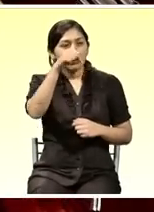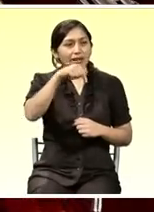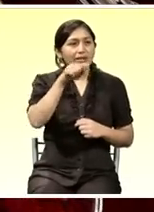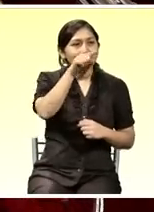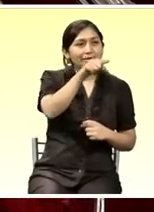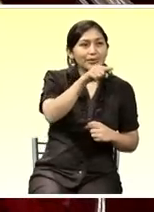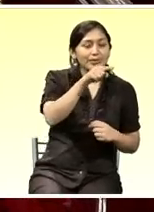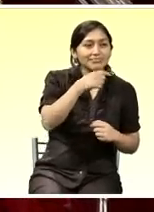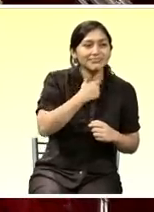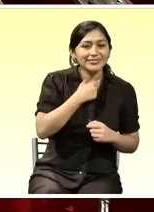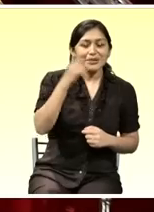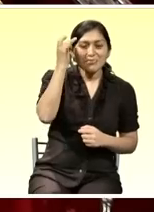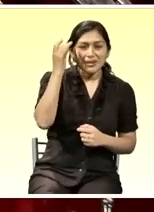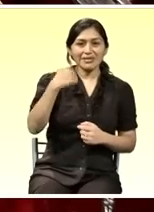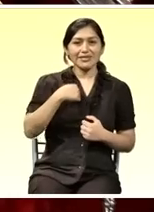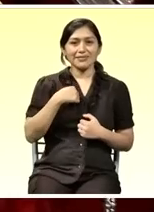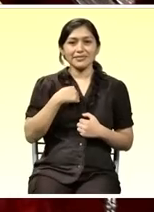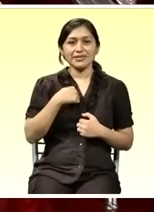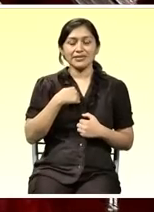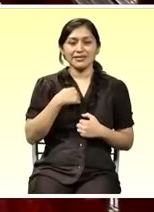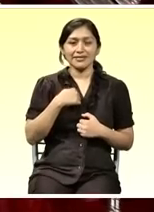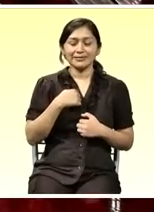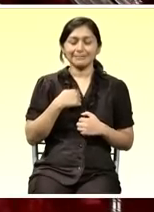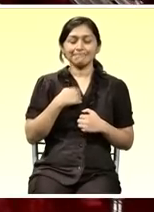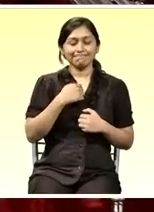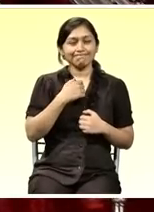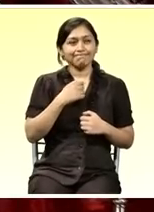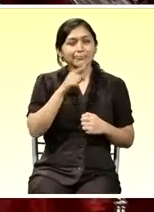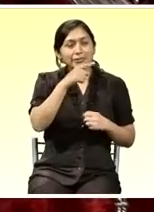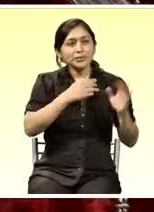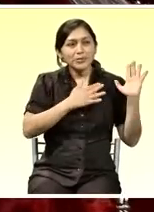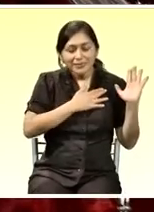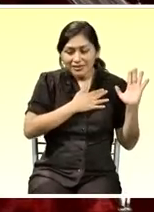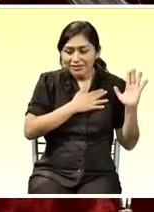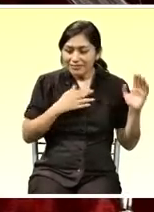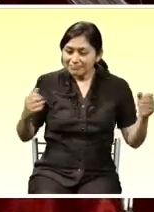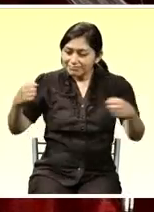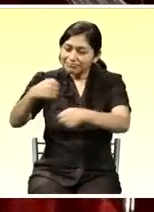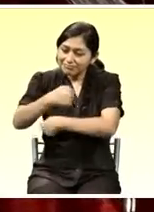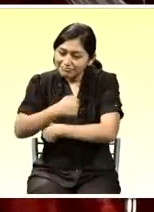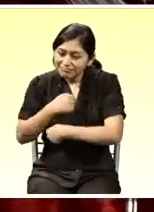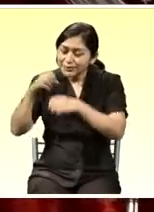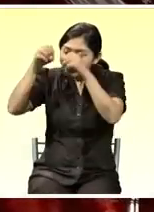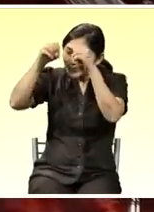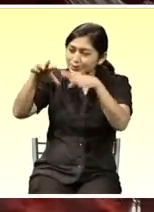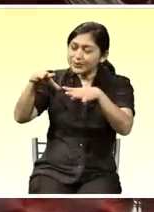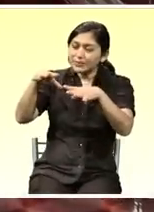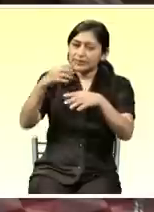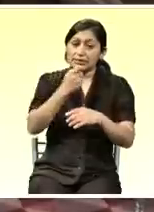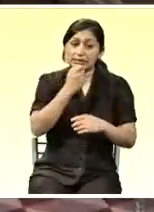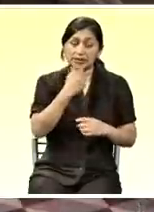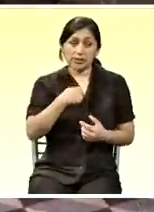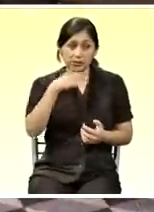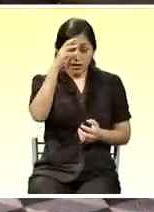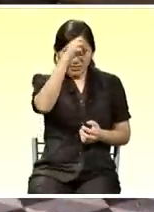todavía el perdón si yo lo quiero y prometes recibirme en tu gracia si me arrepiento de